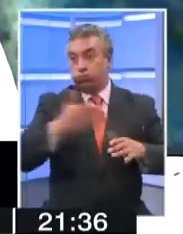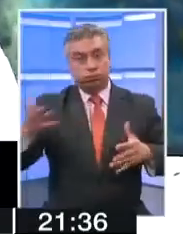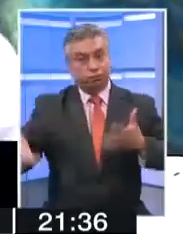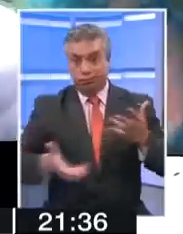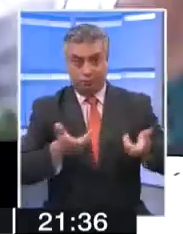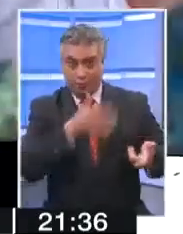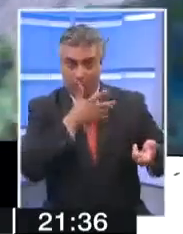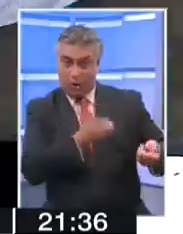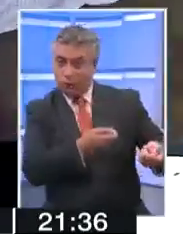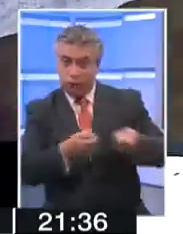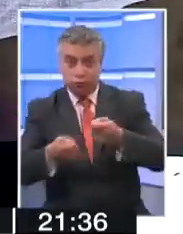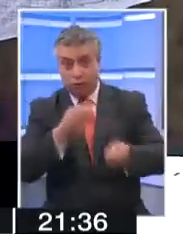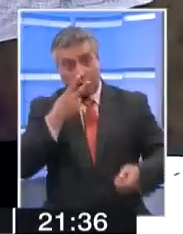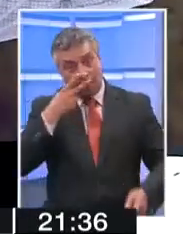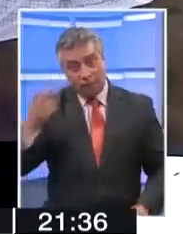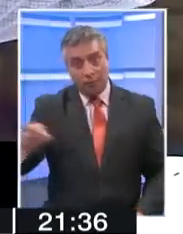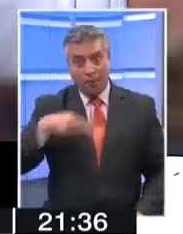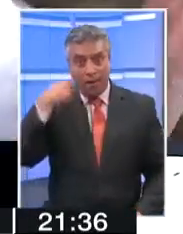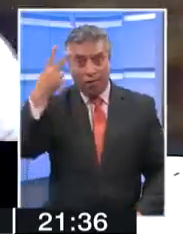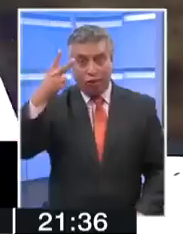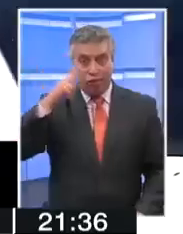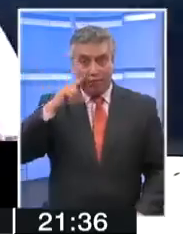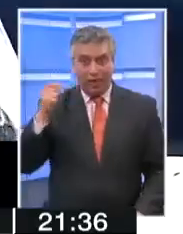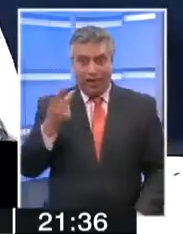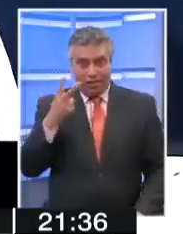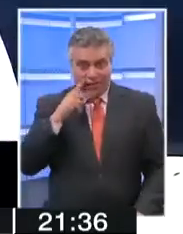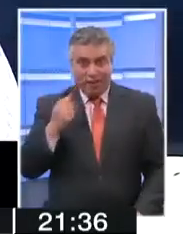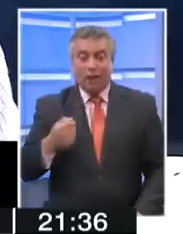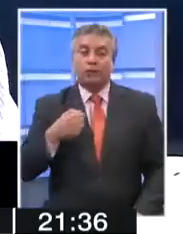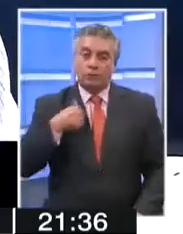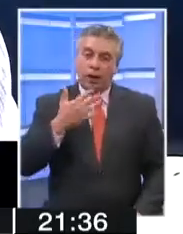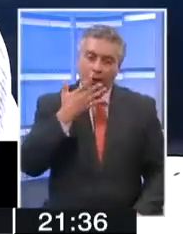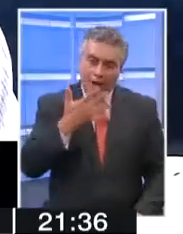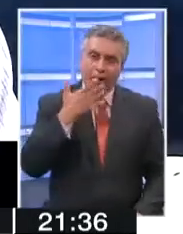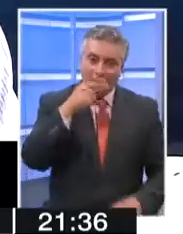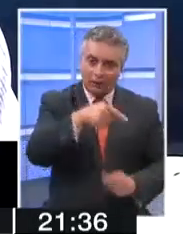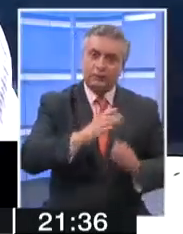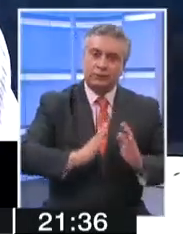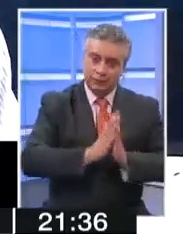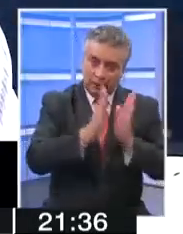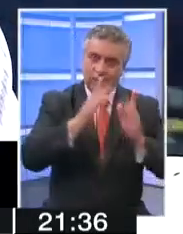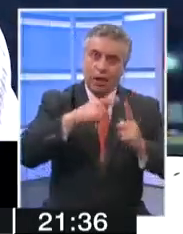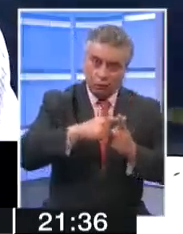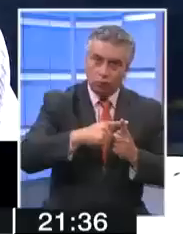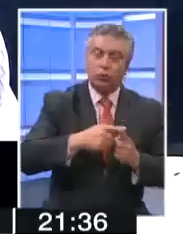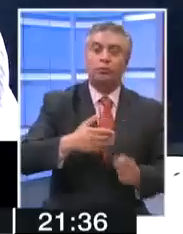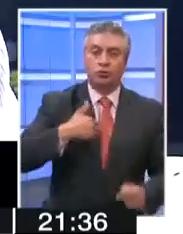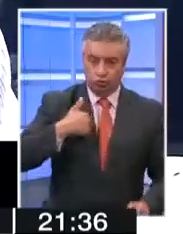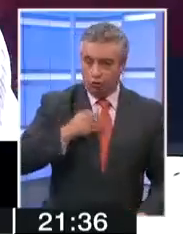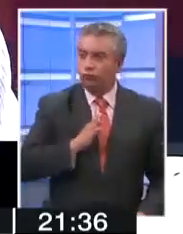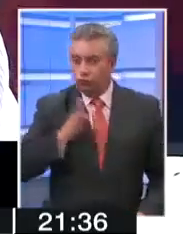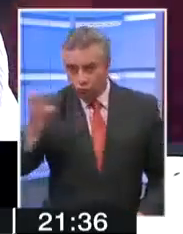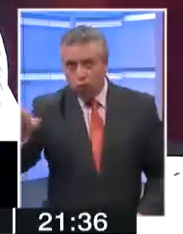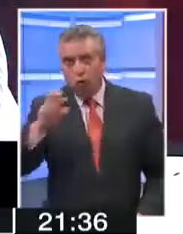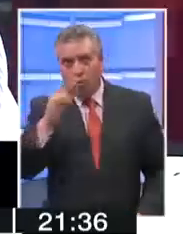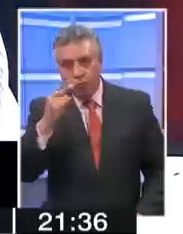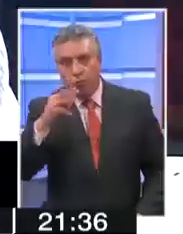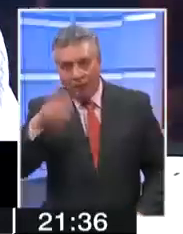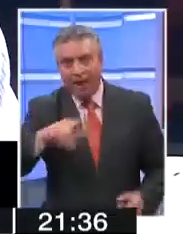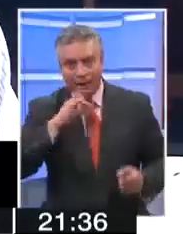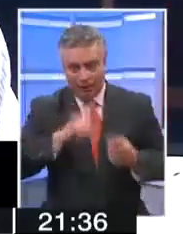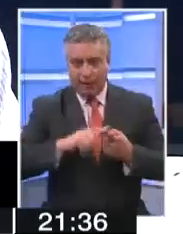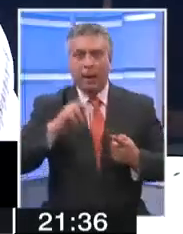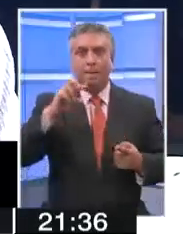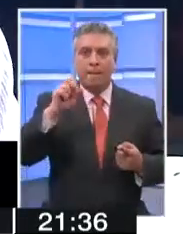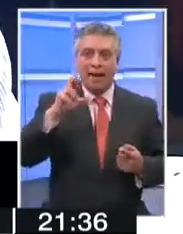incendios que los veíamos para 2 días. Entonces, eso hablo de Santa Cruz. Pero también puedo hablar porque estaba en Pumanque, estaba en Marchigüe, estaba en